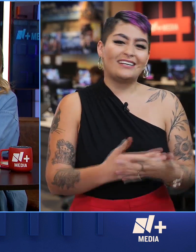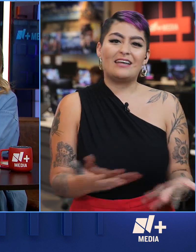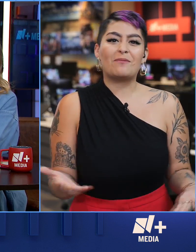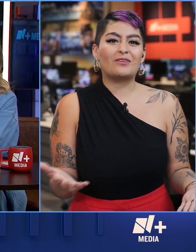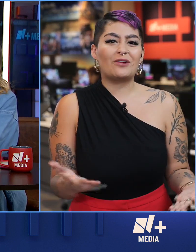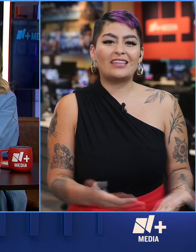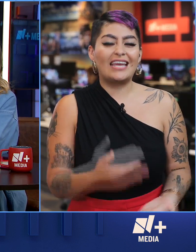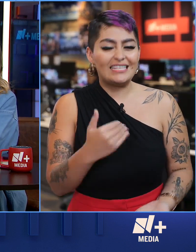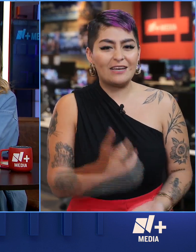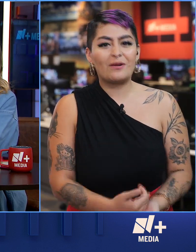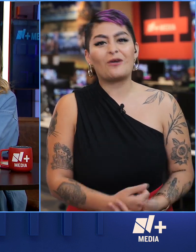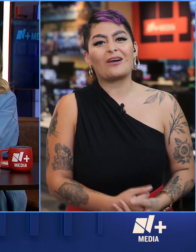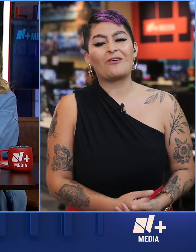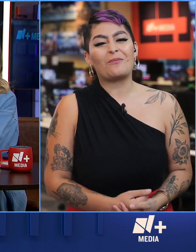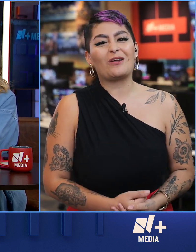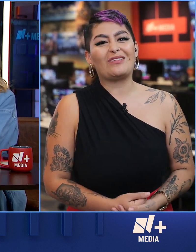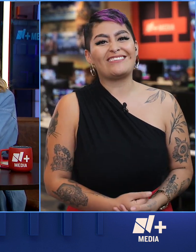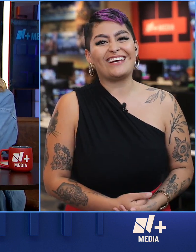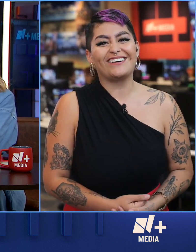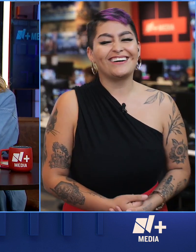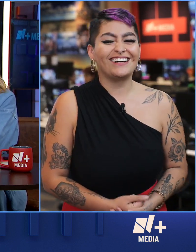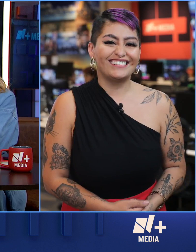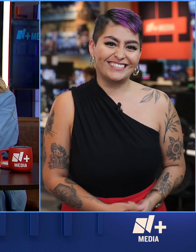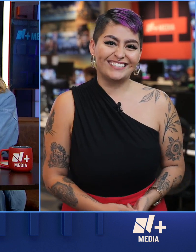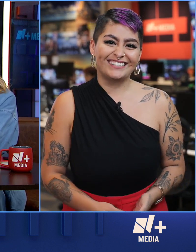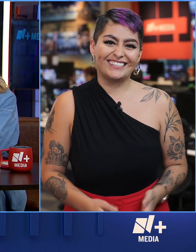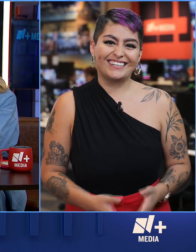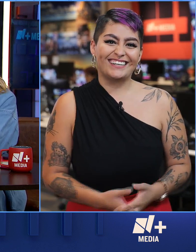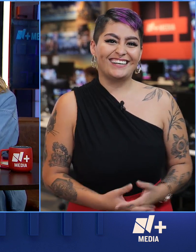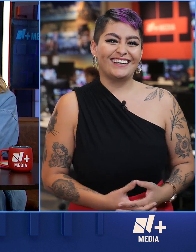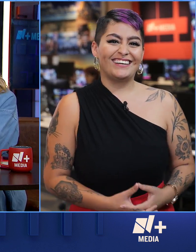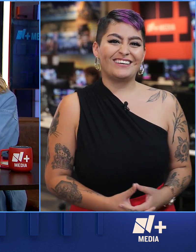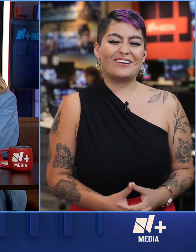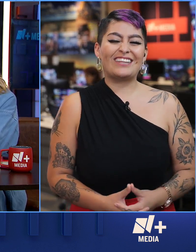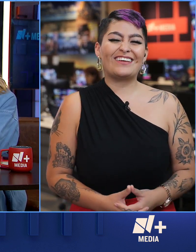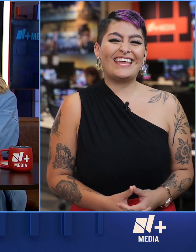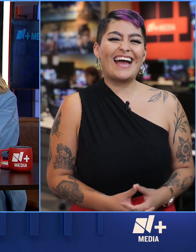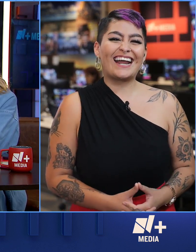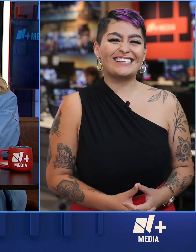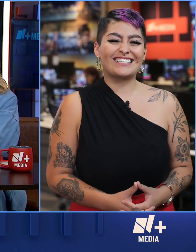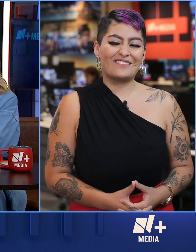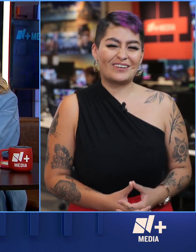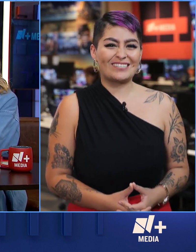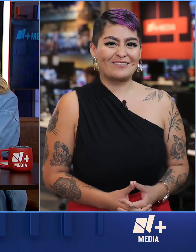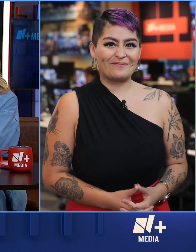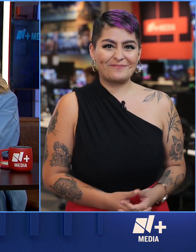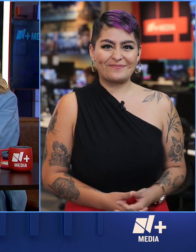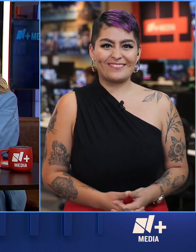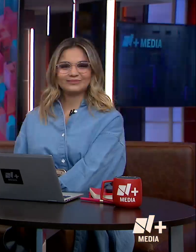voz impresionante y siempre con rigor periodístico. Así es. Así es. Gracias, Caro. Trabajo. Bonito